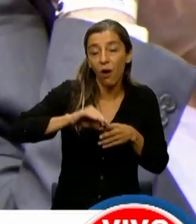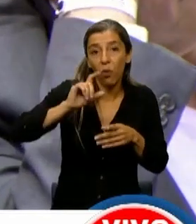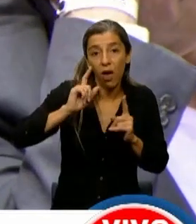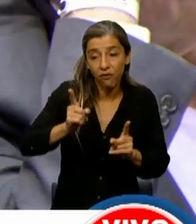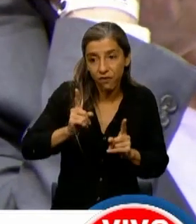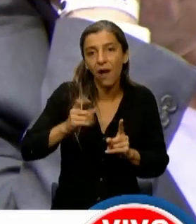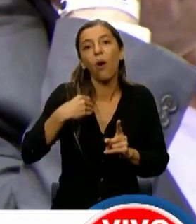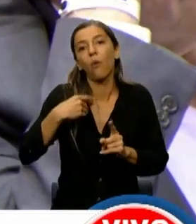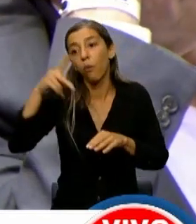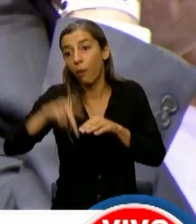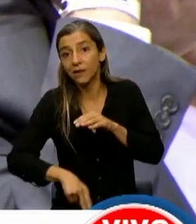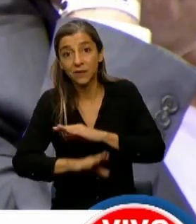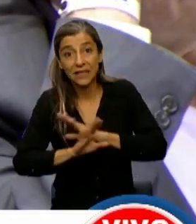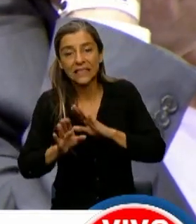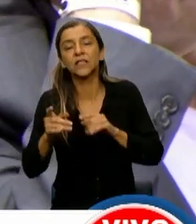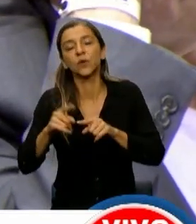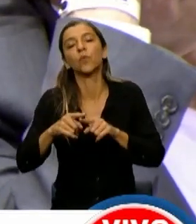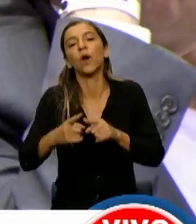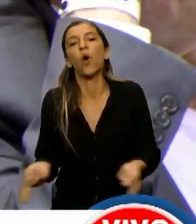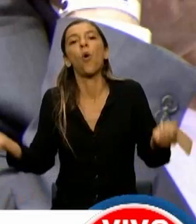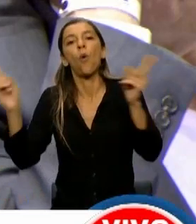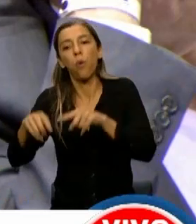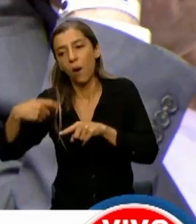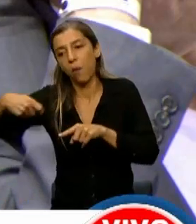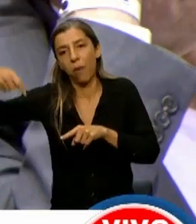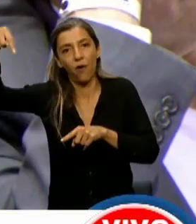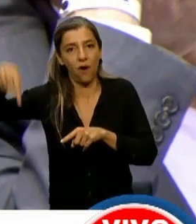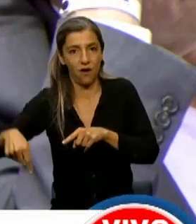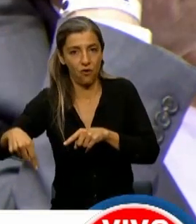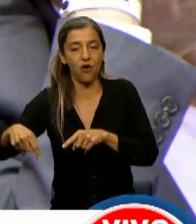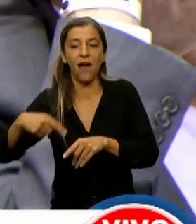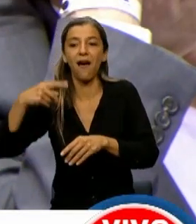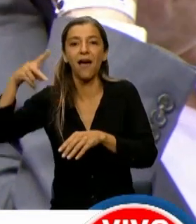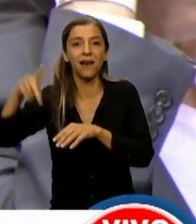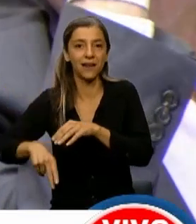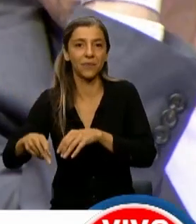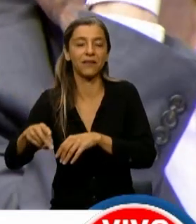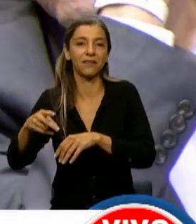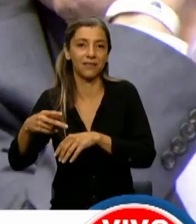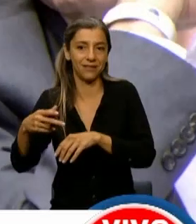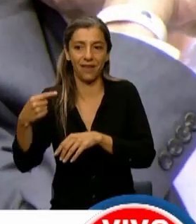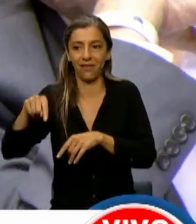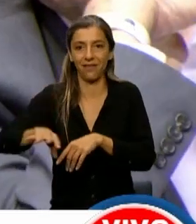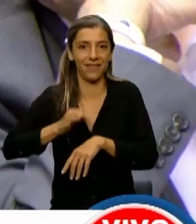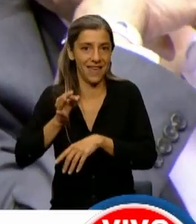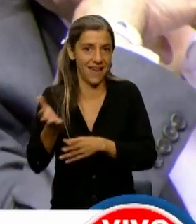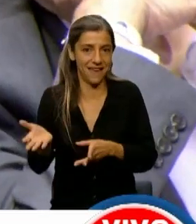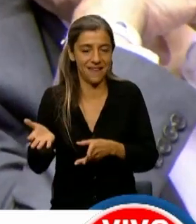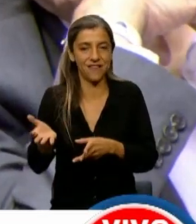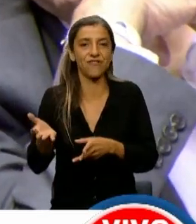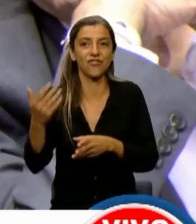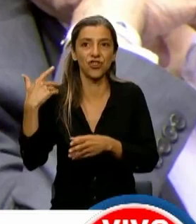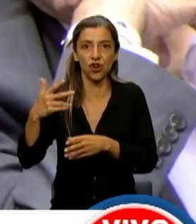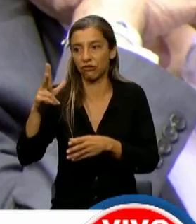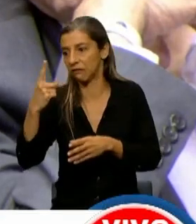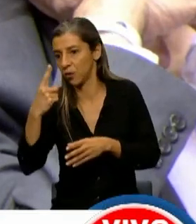obligaciones vencidas hasta el 31 de agosto de este año. El objetivo de nuestro gobierno